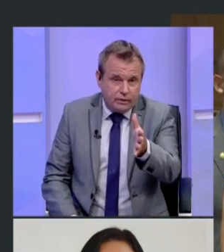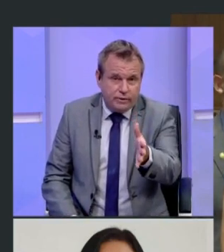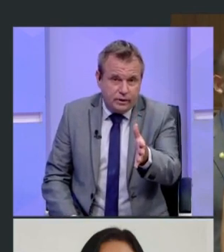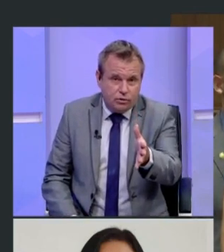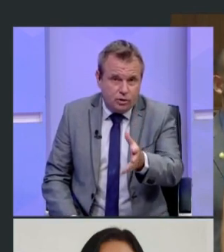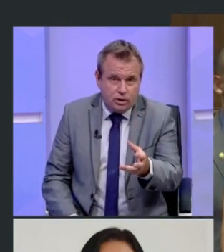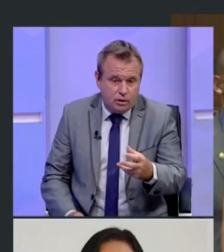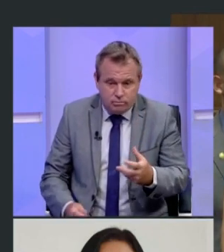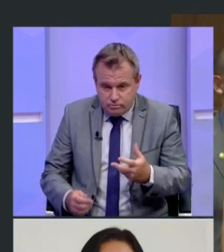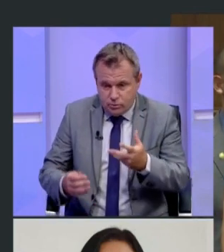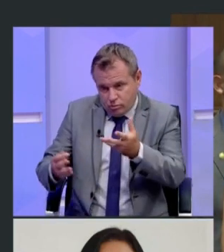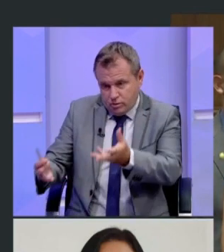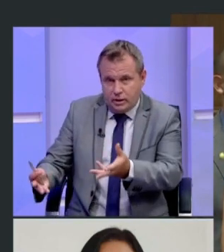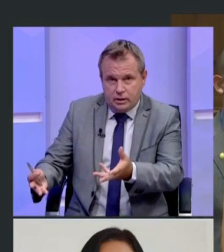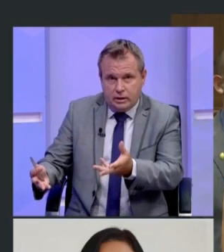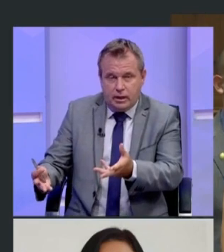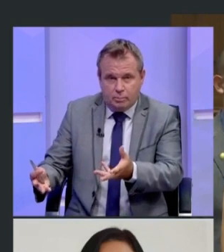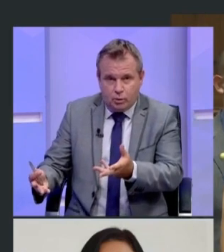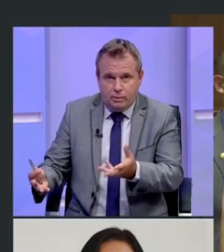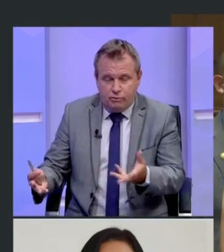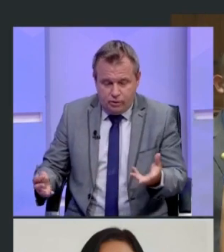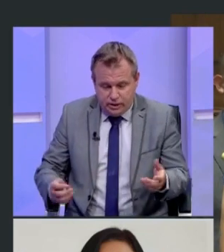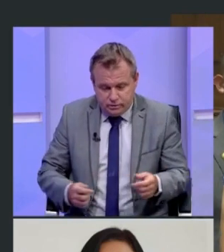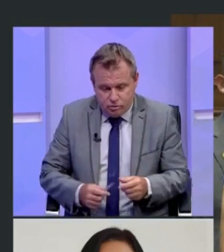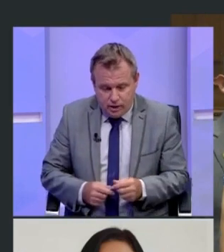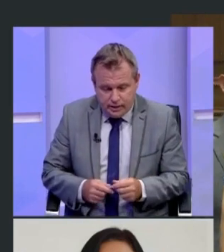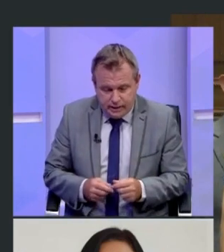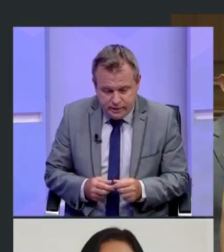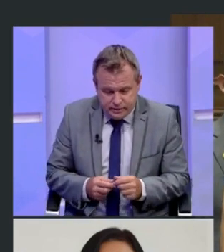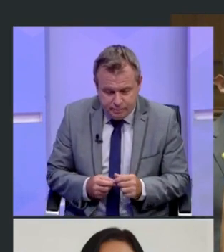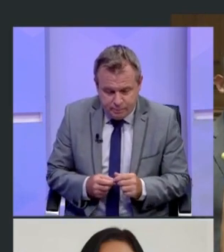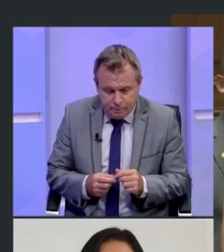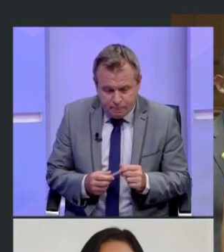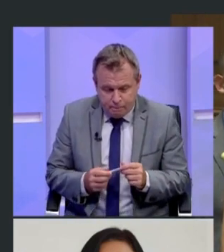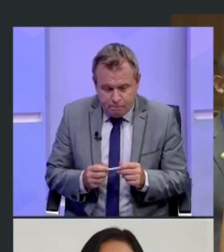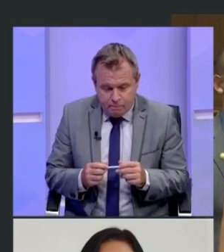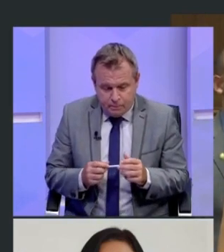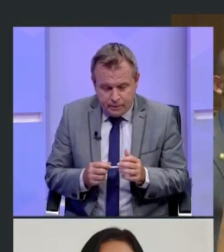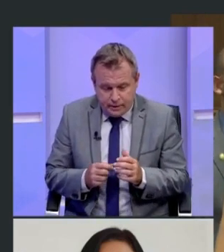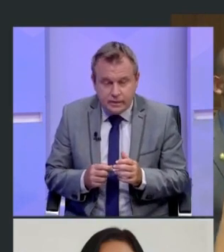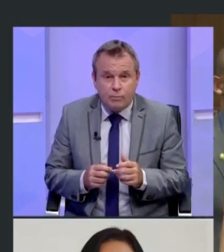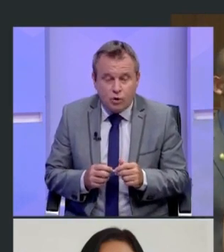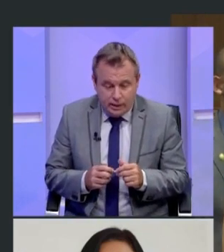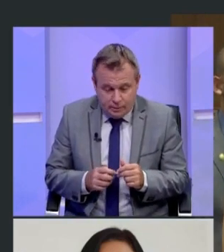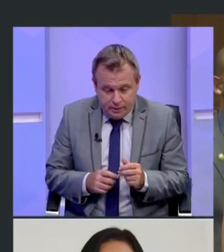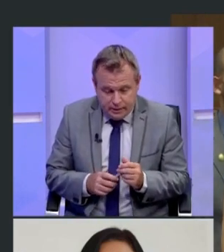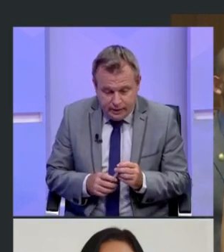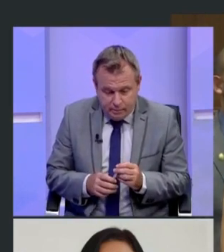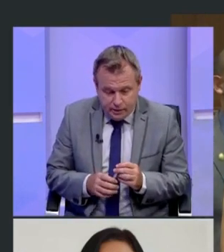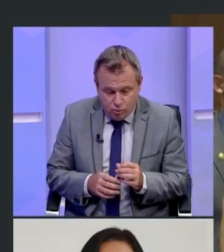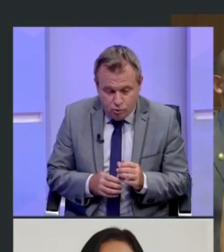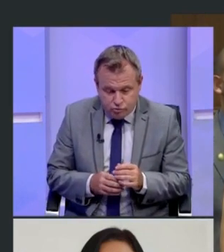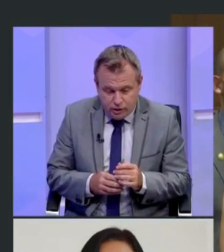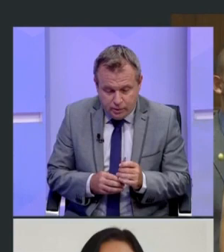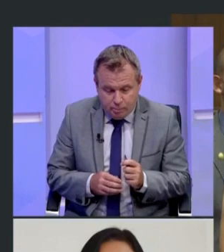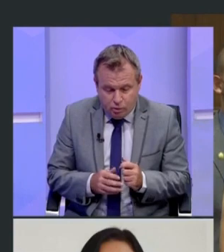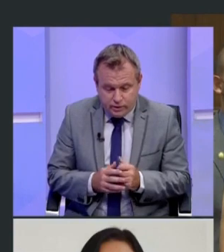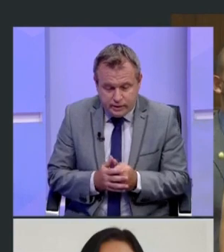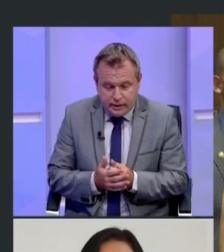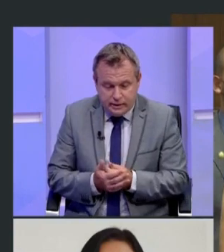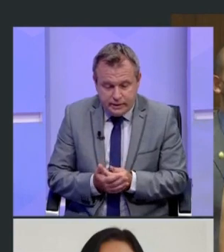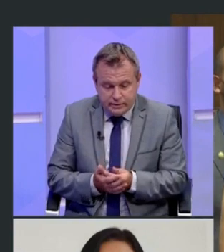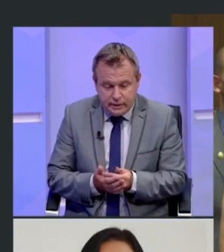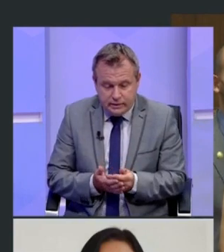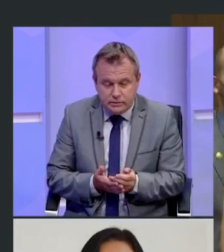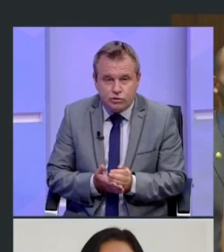ahora lo que ha referido es que bueno, el problema fue la señora alcaldesa. A quien damos la bienvenida, Marilú González